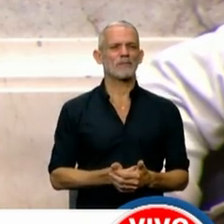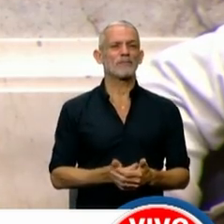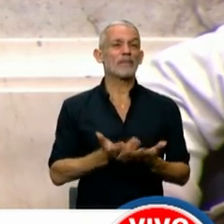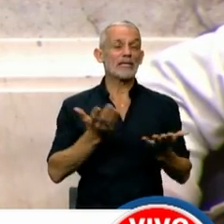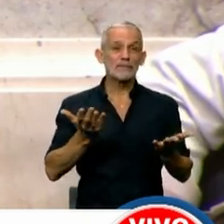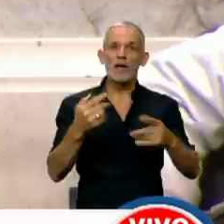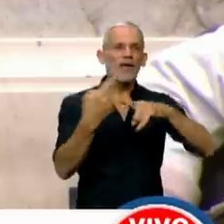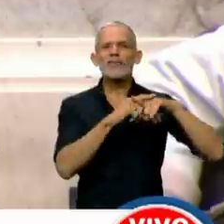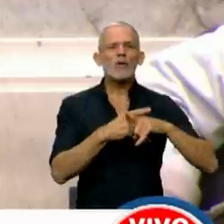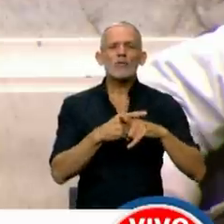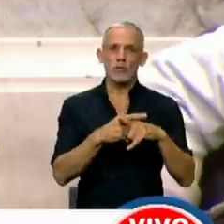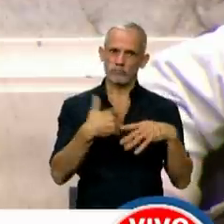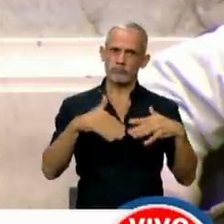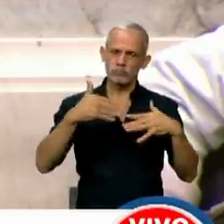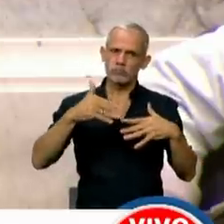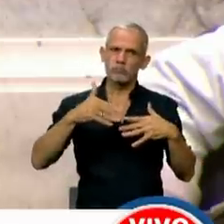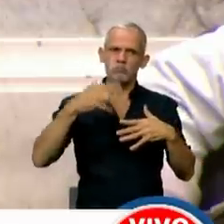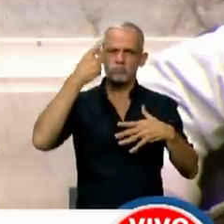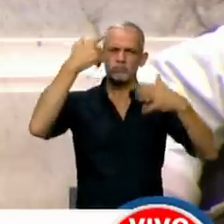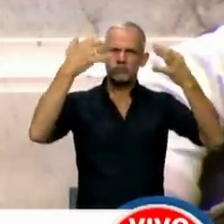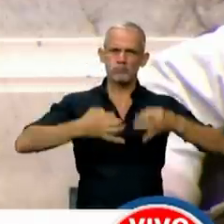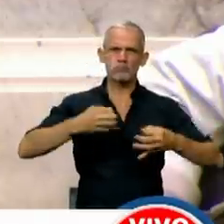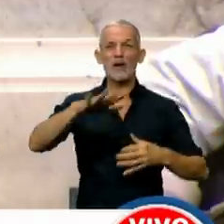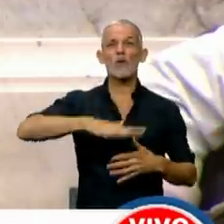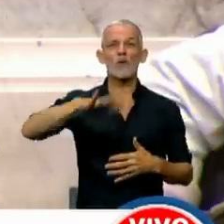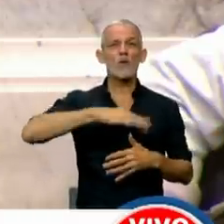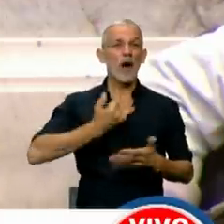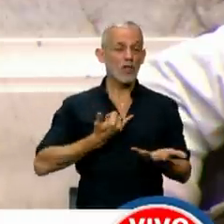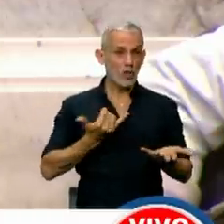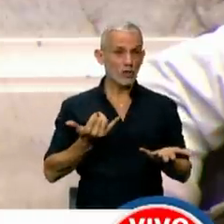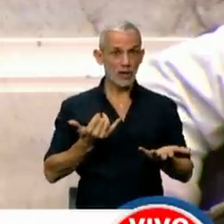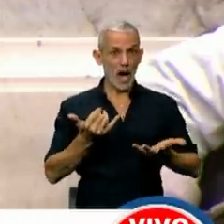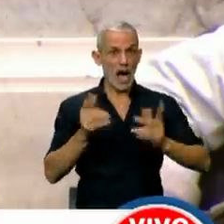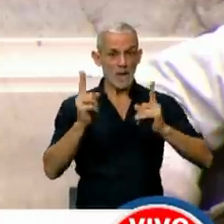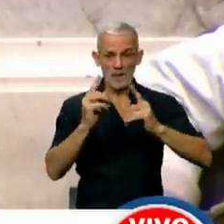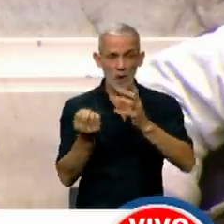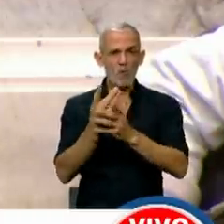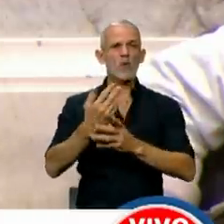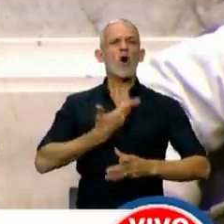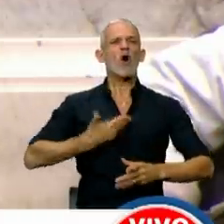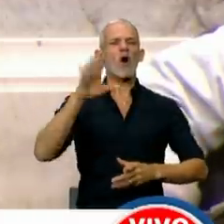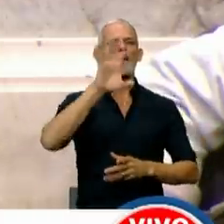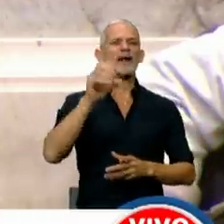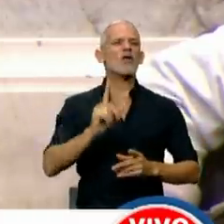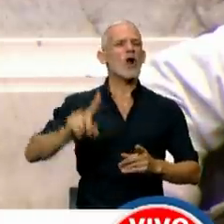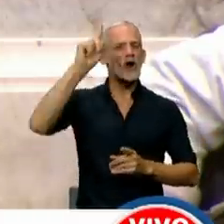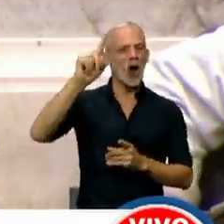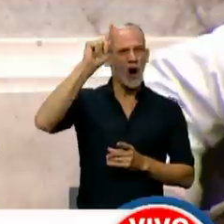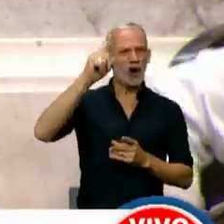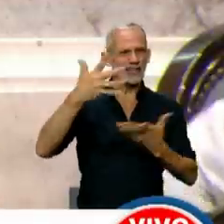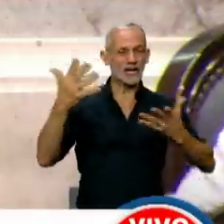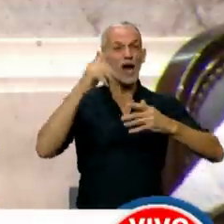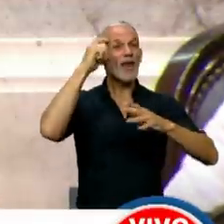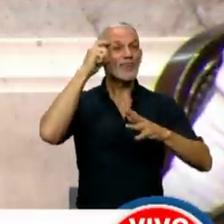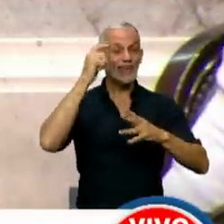discusión es bastante más racional y ese espacio es el que generaron los gobernadores del norte grande 10